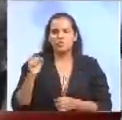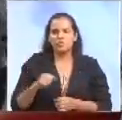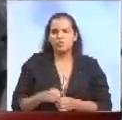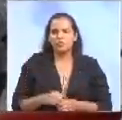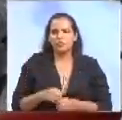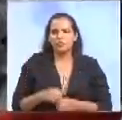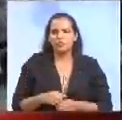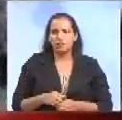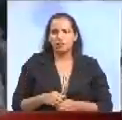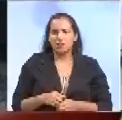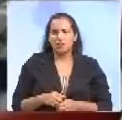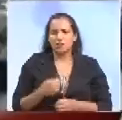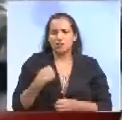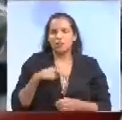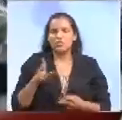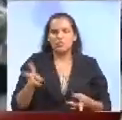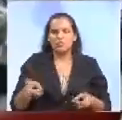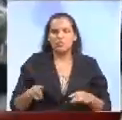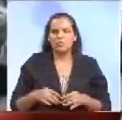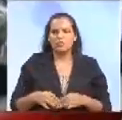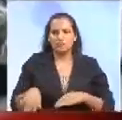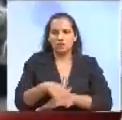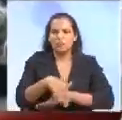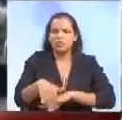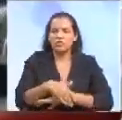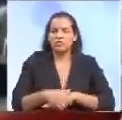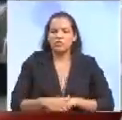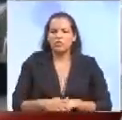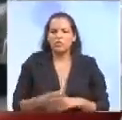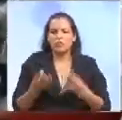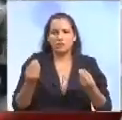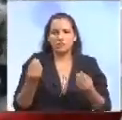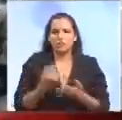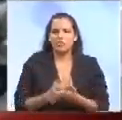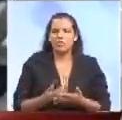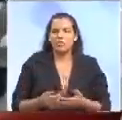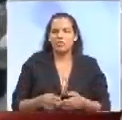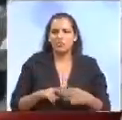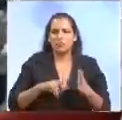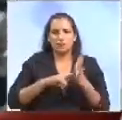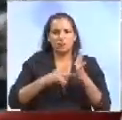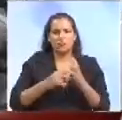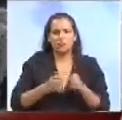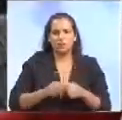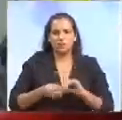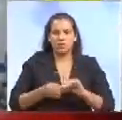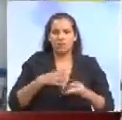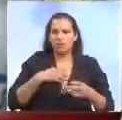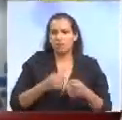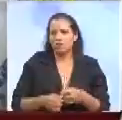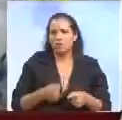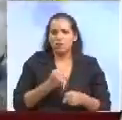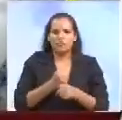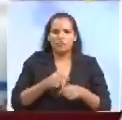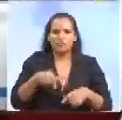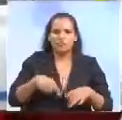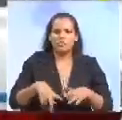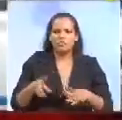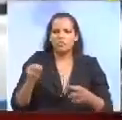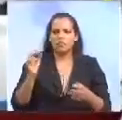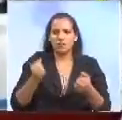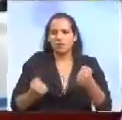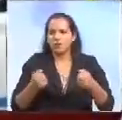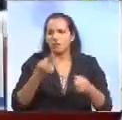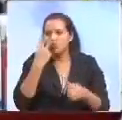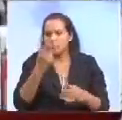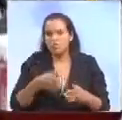de imprudencia, sino que a lo largo de la carretera existen mecánicas que ocupan la vía pública, impidiendo